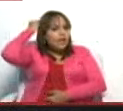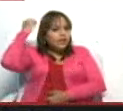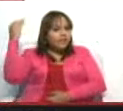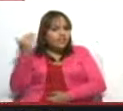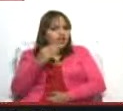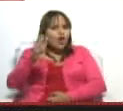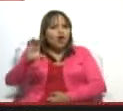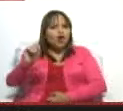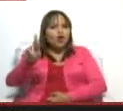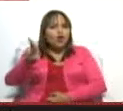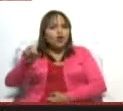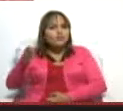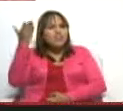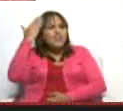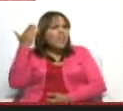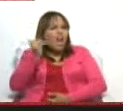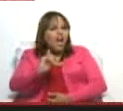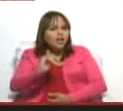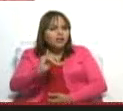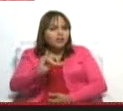en los barcos? Una imprenta.